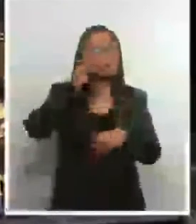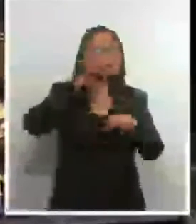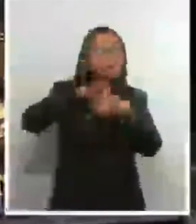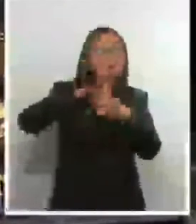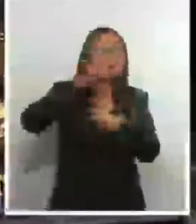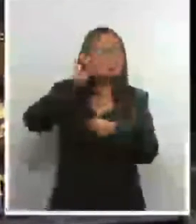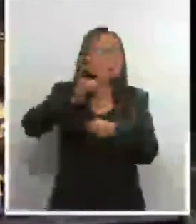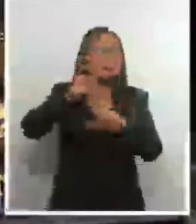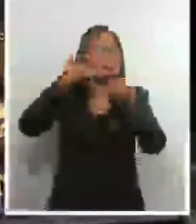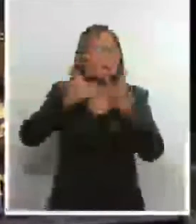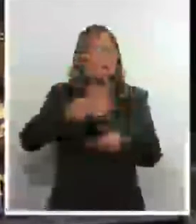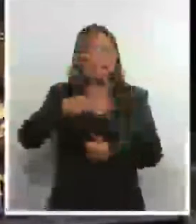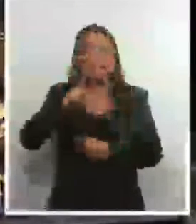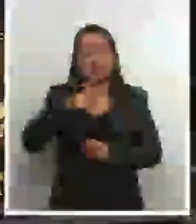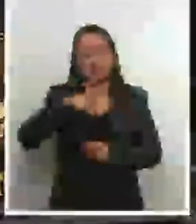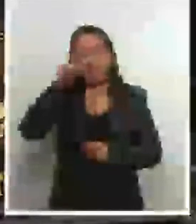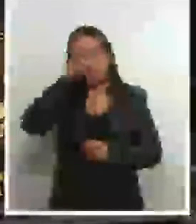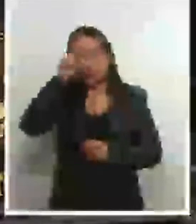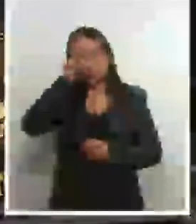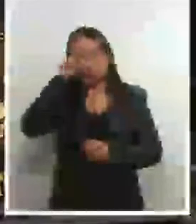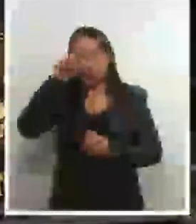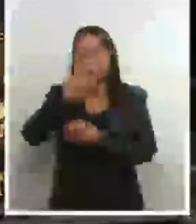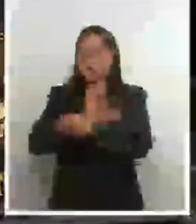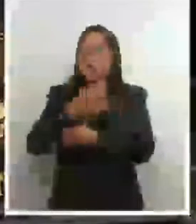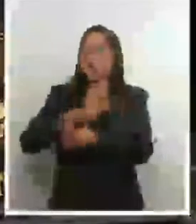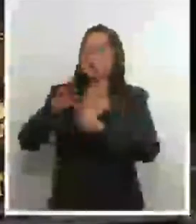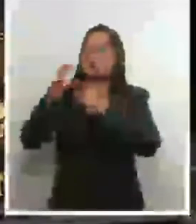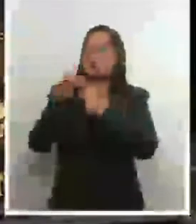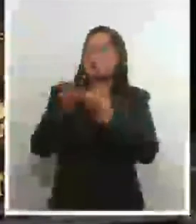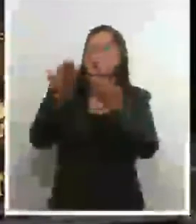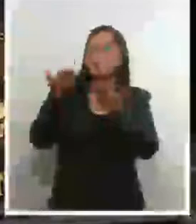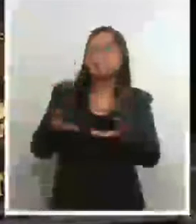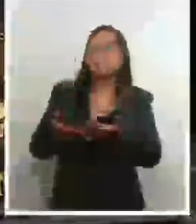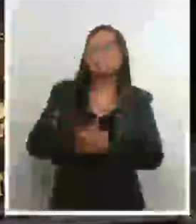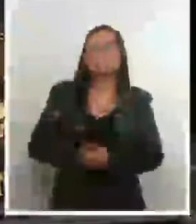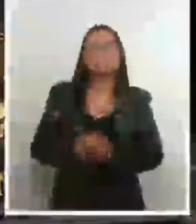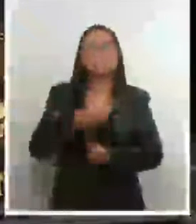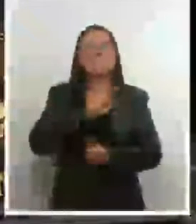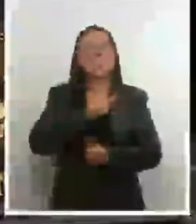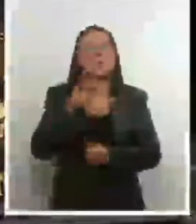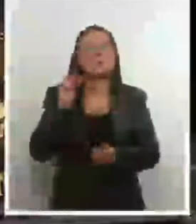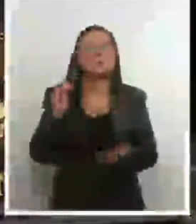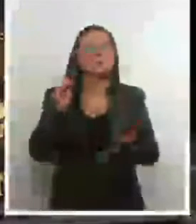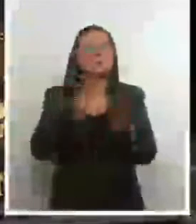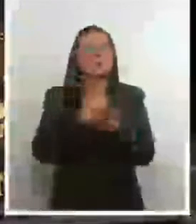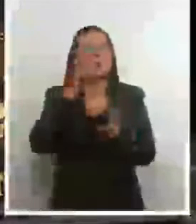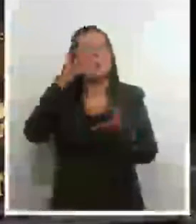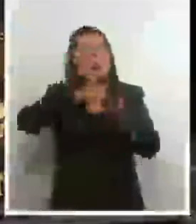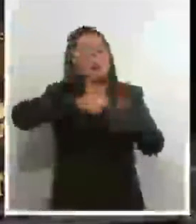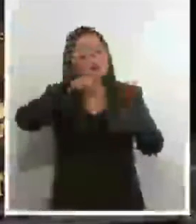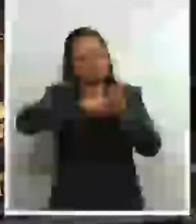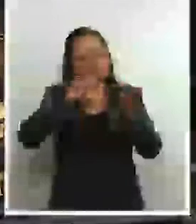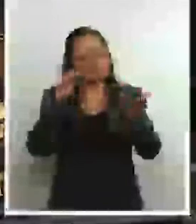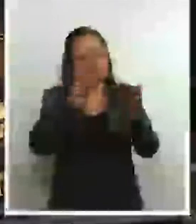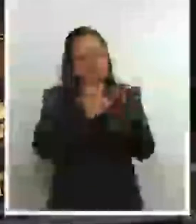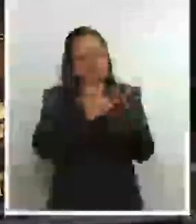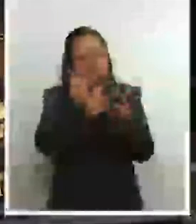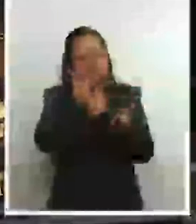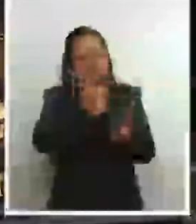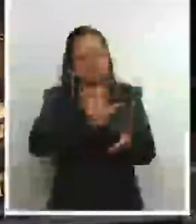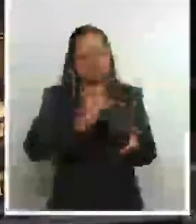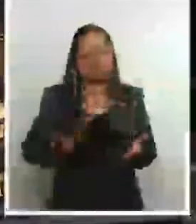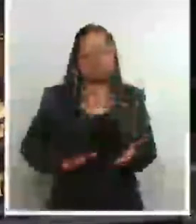favor, sugeriría a nuestros compañeros de la comisión que pudieran aceptar esa modificación,